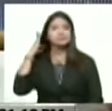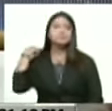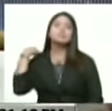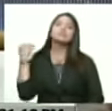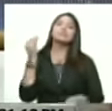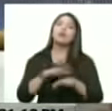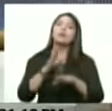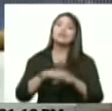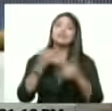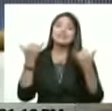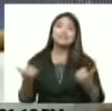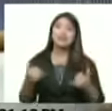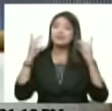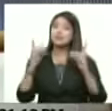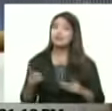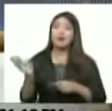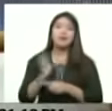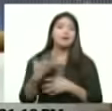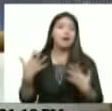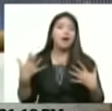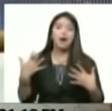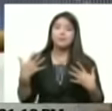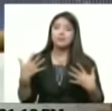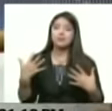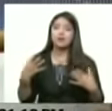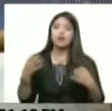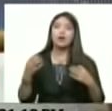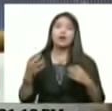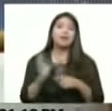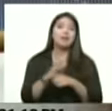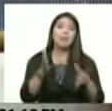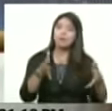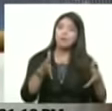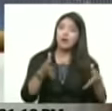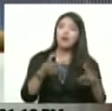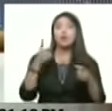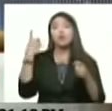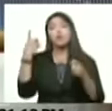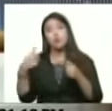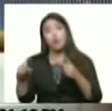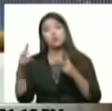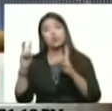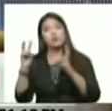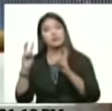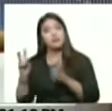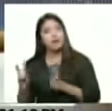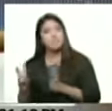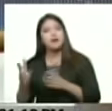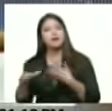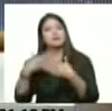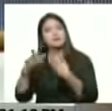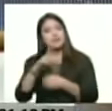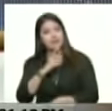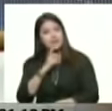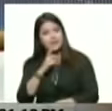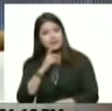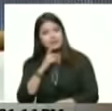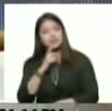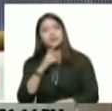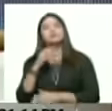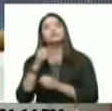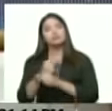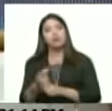esas medidas lo más rápido posible, sobre todo las que son victorias tempranas, y que los temas más difíciles